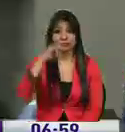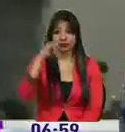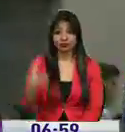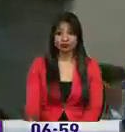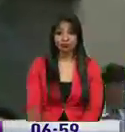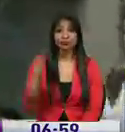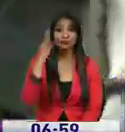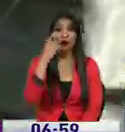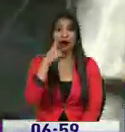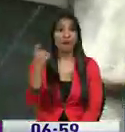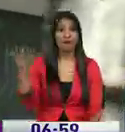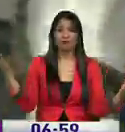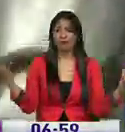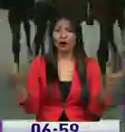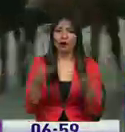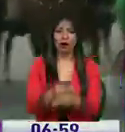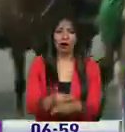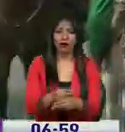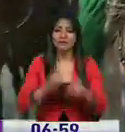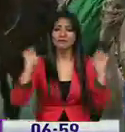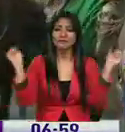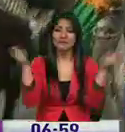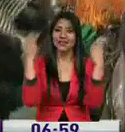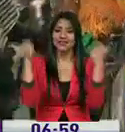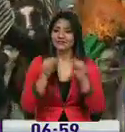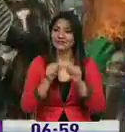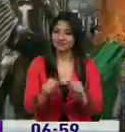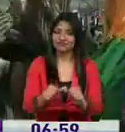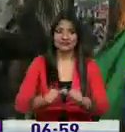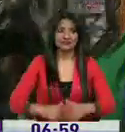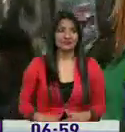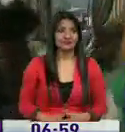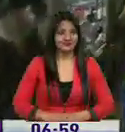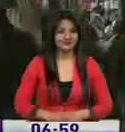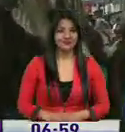mujeres y hombres, engalanaron esta fiesta.